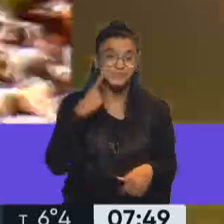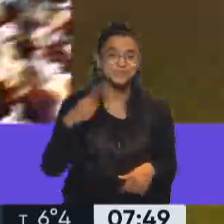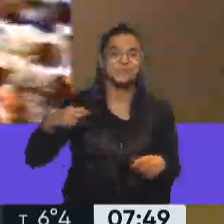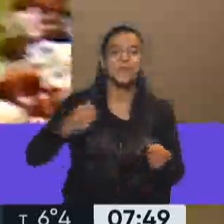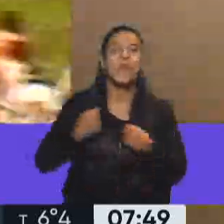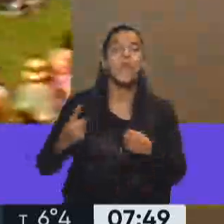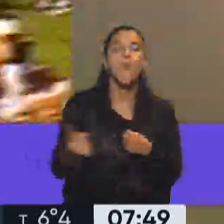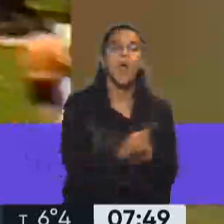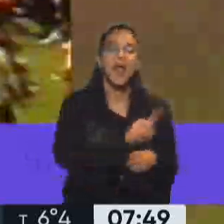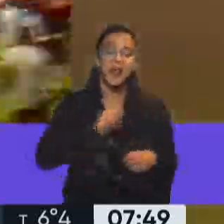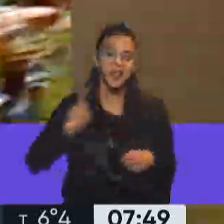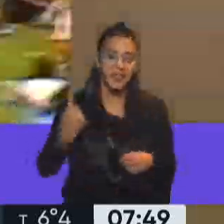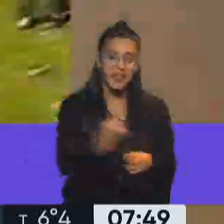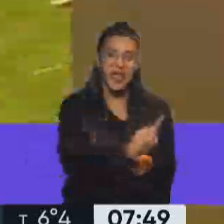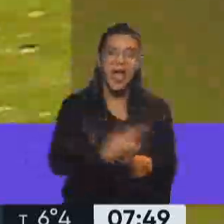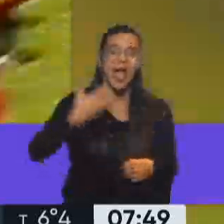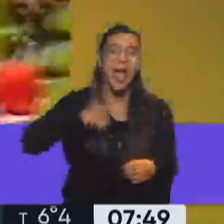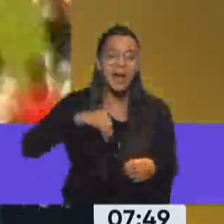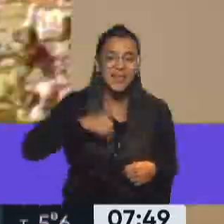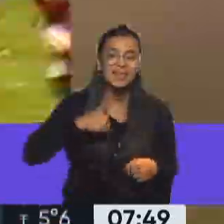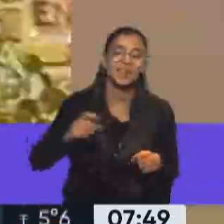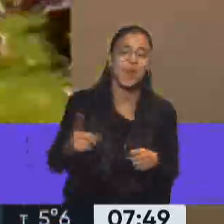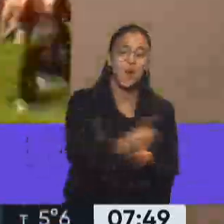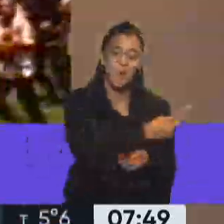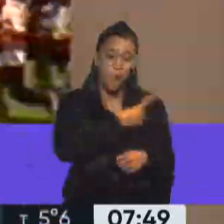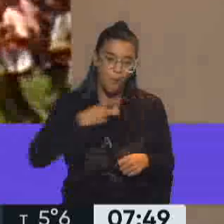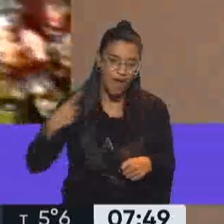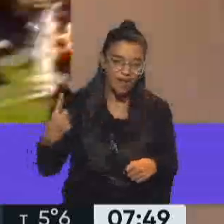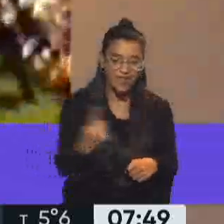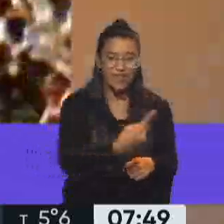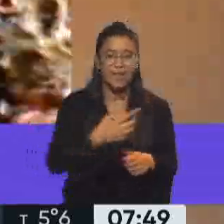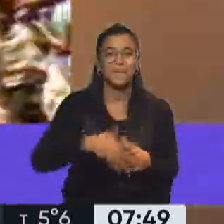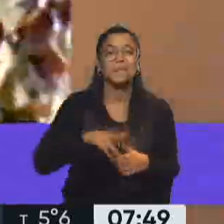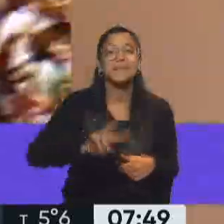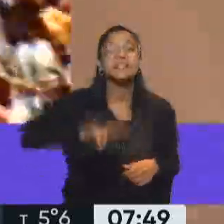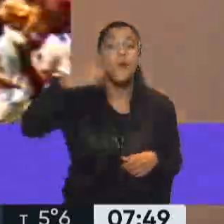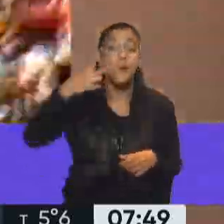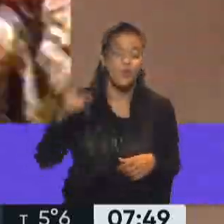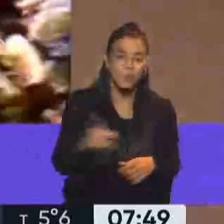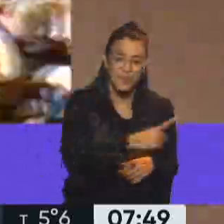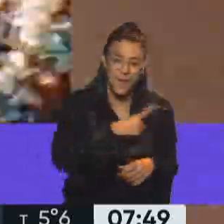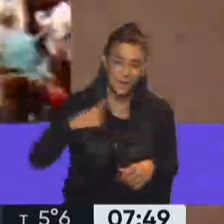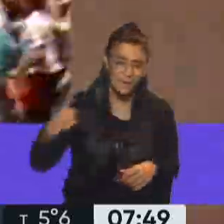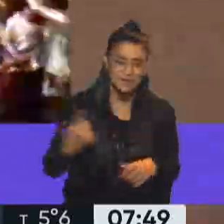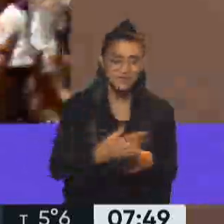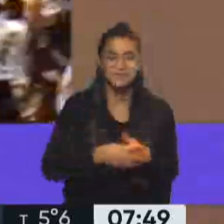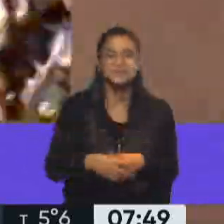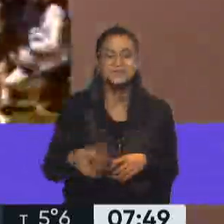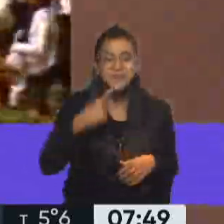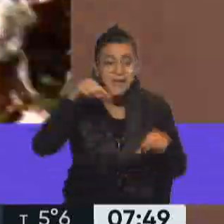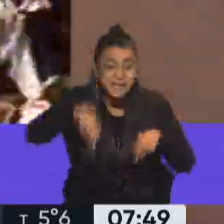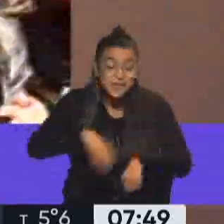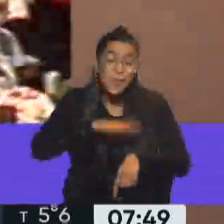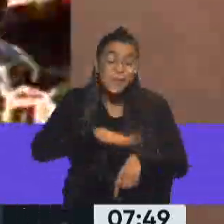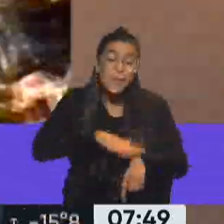teoría implica argentina dando la vuelta olímpica por segunda vez en la historia en estos momentos